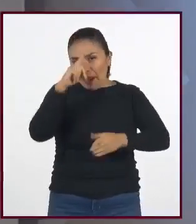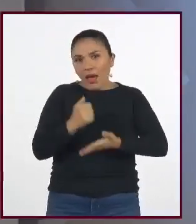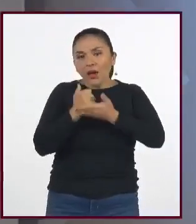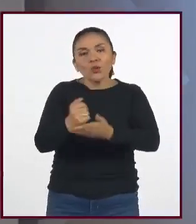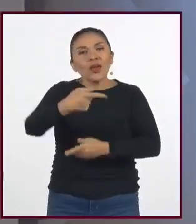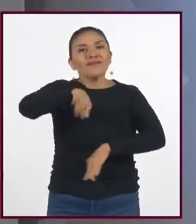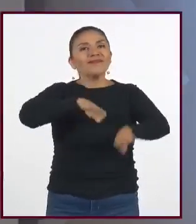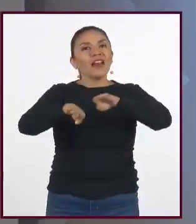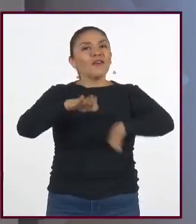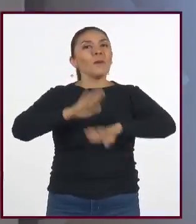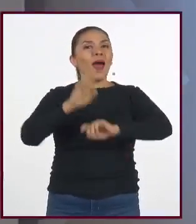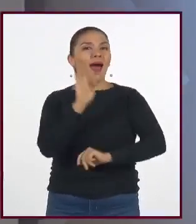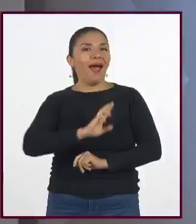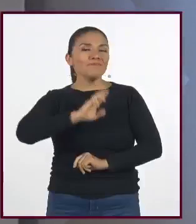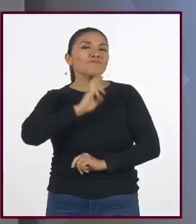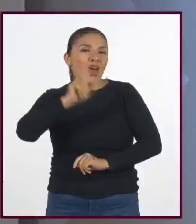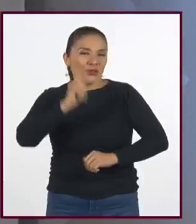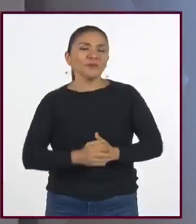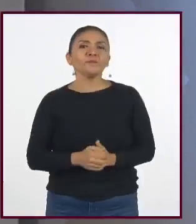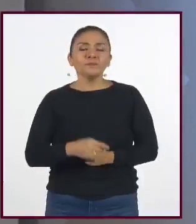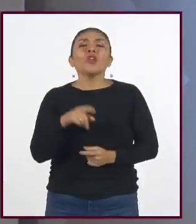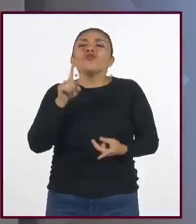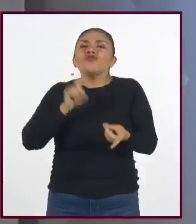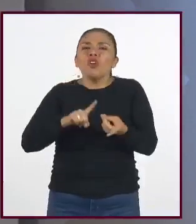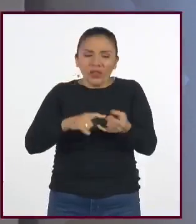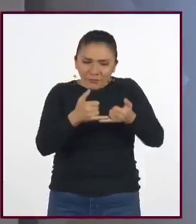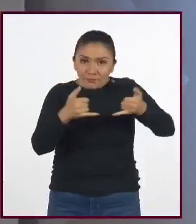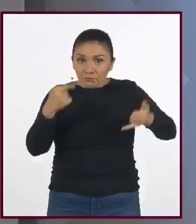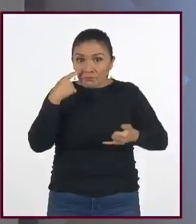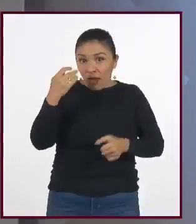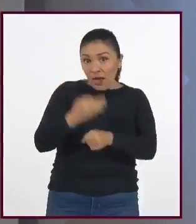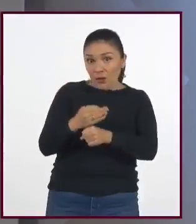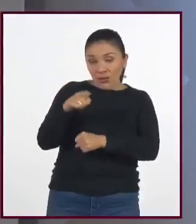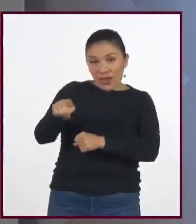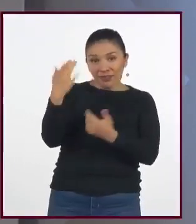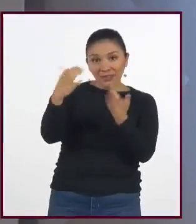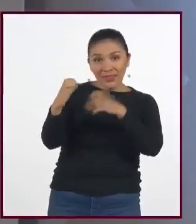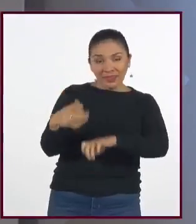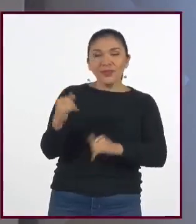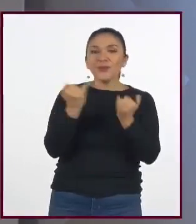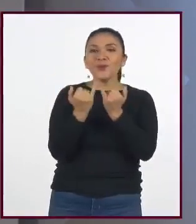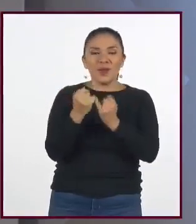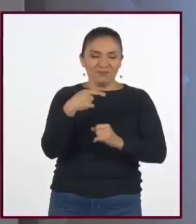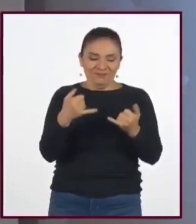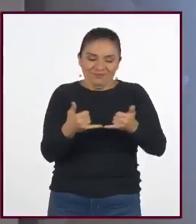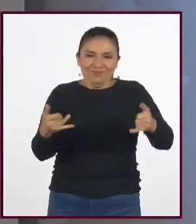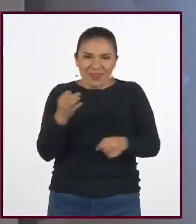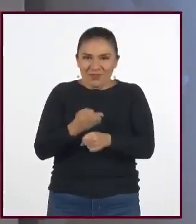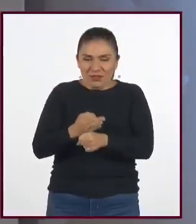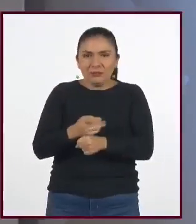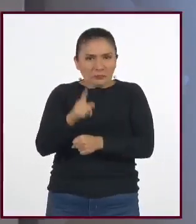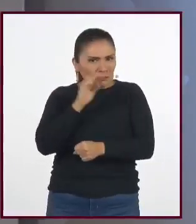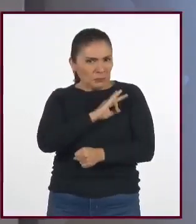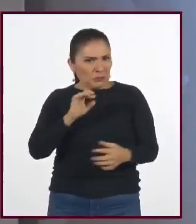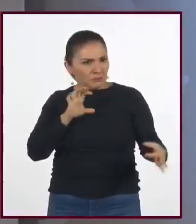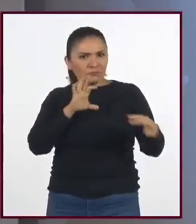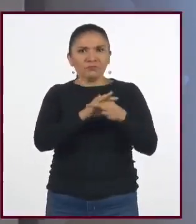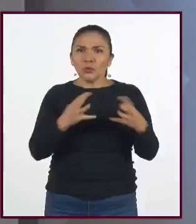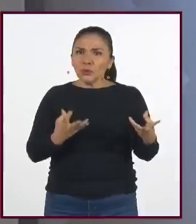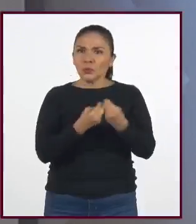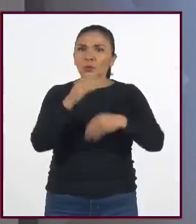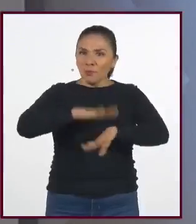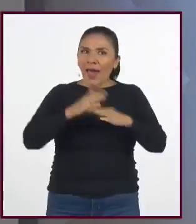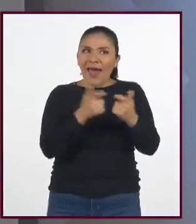docente. Pueden encontrar el enlace en pantalla y en el chat de comentarios. Súmense y formen parte de esta comunidad.